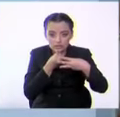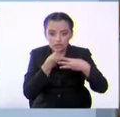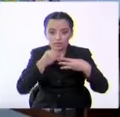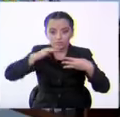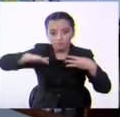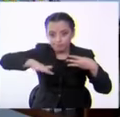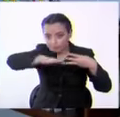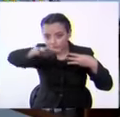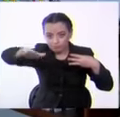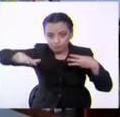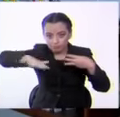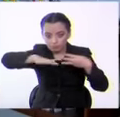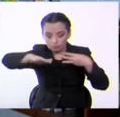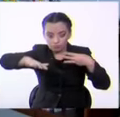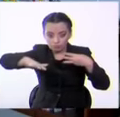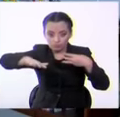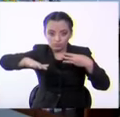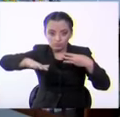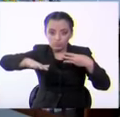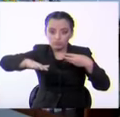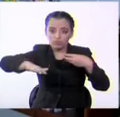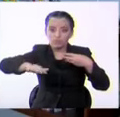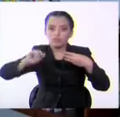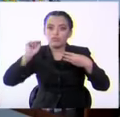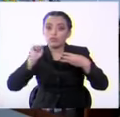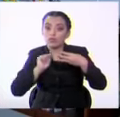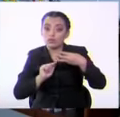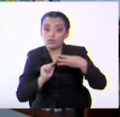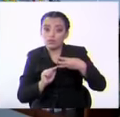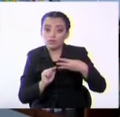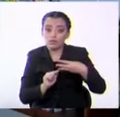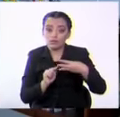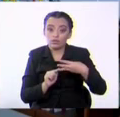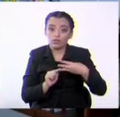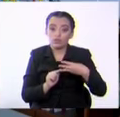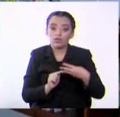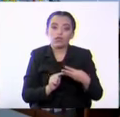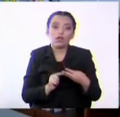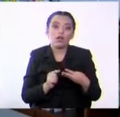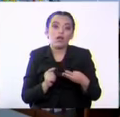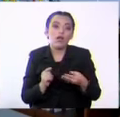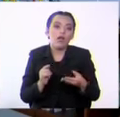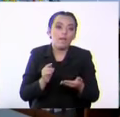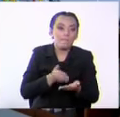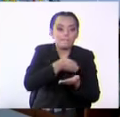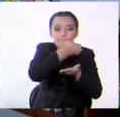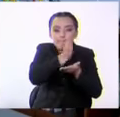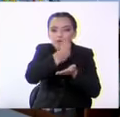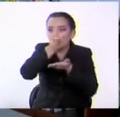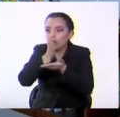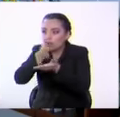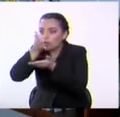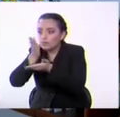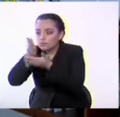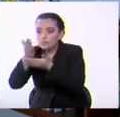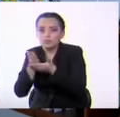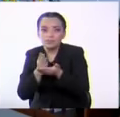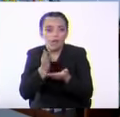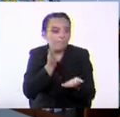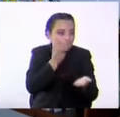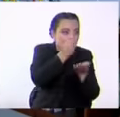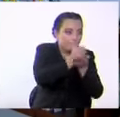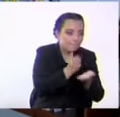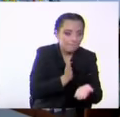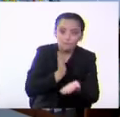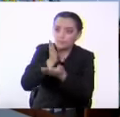La belleza escénica es aquella cosa por lo que nosotros usualmente vamos a visitar, por ejemplo, los